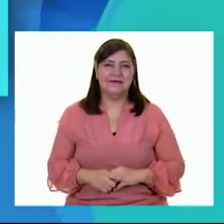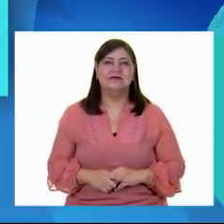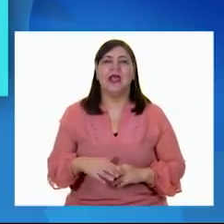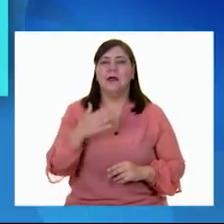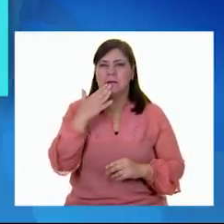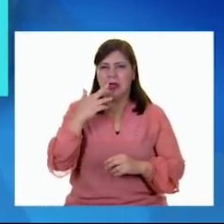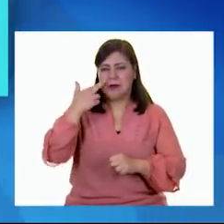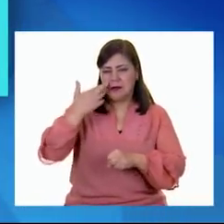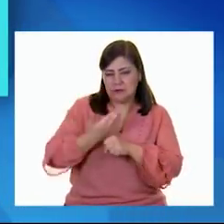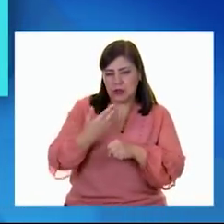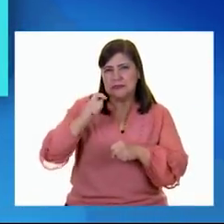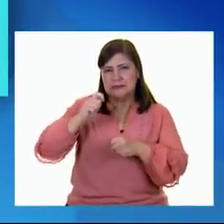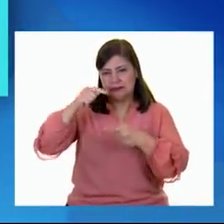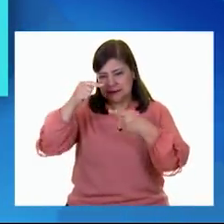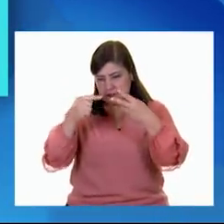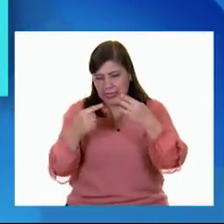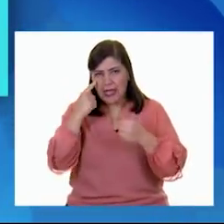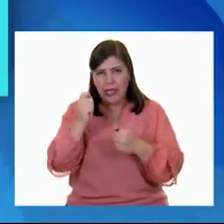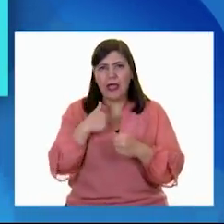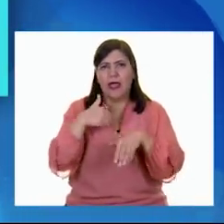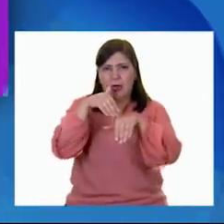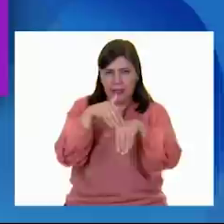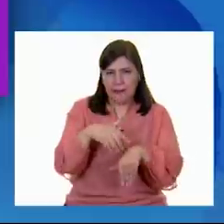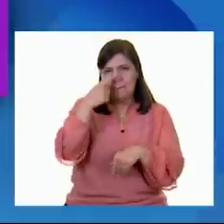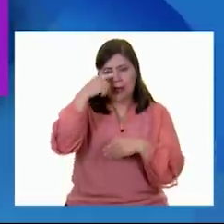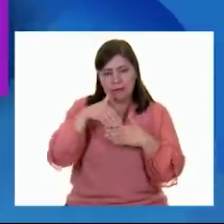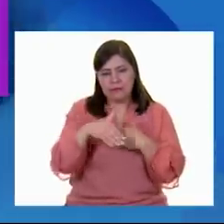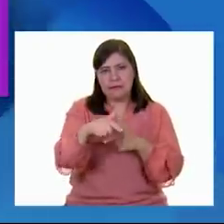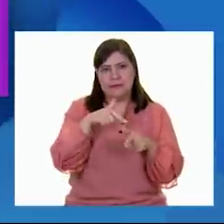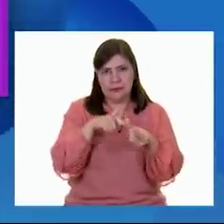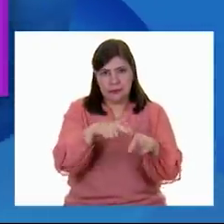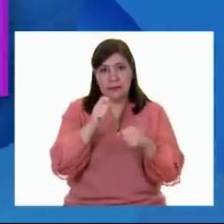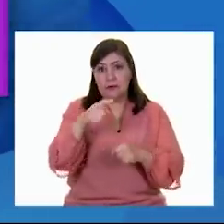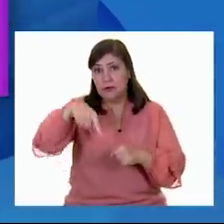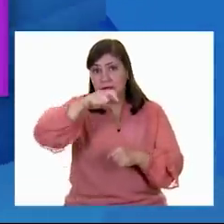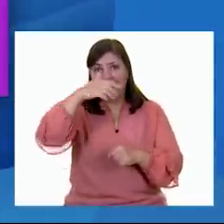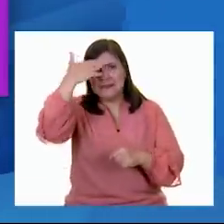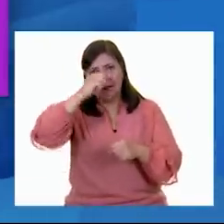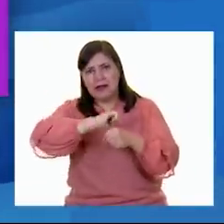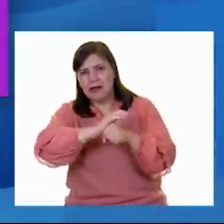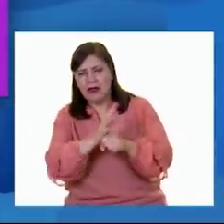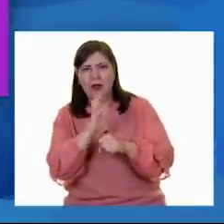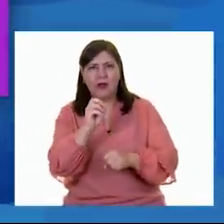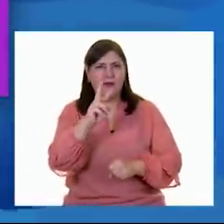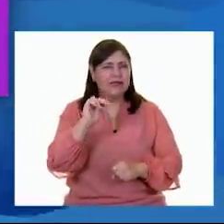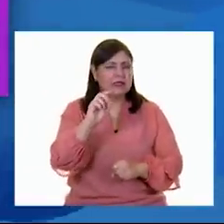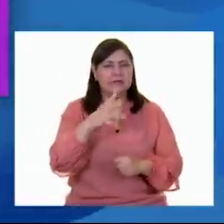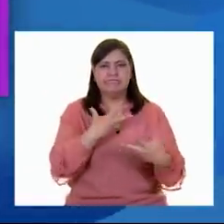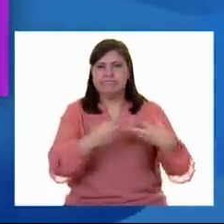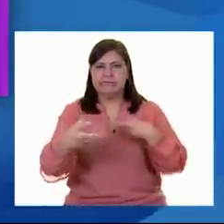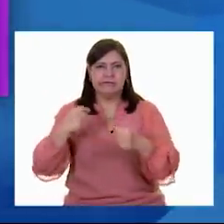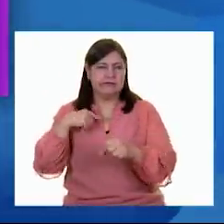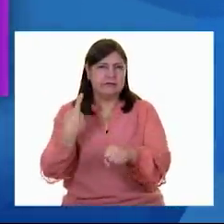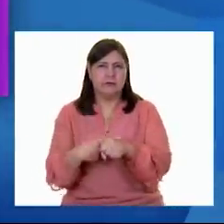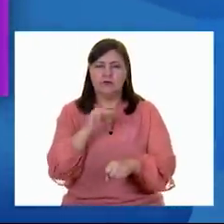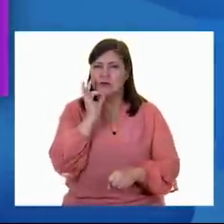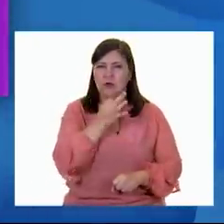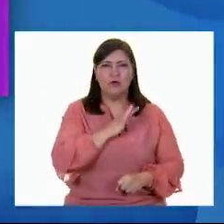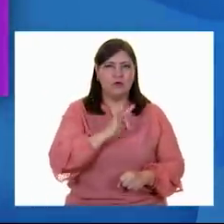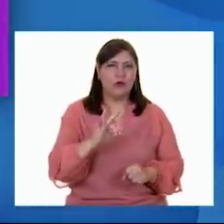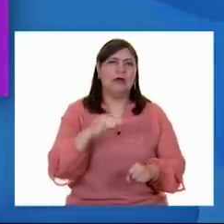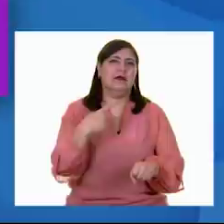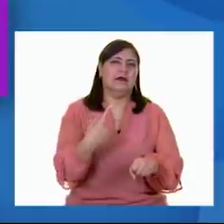Buenas prácticas para seguir adelante. Como todos sabemos, la COVID-19 es una enfermedad que se contagia muy fácilmente entre